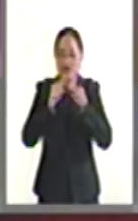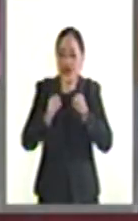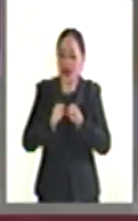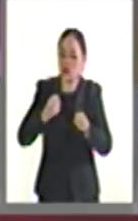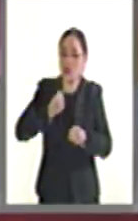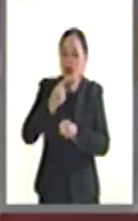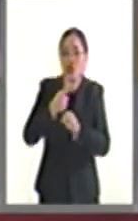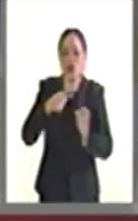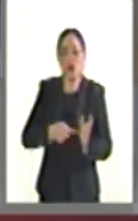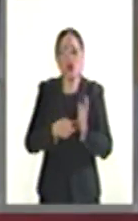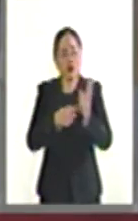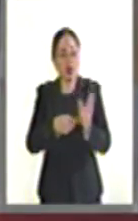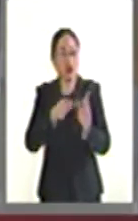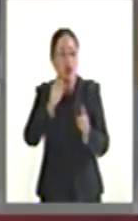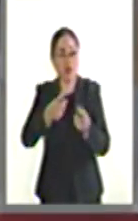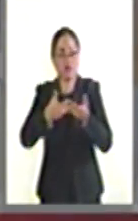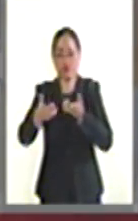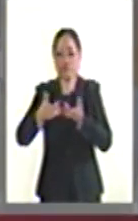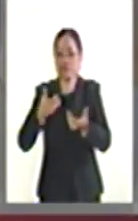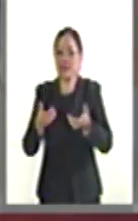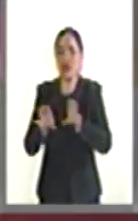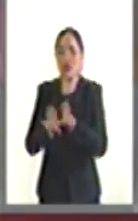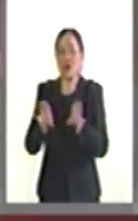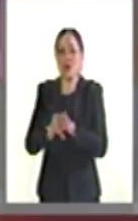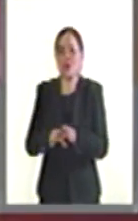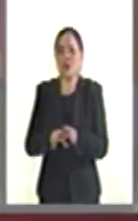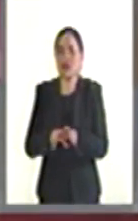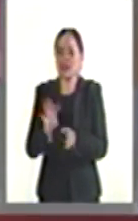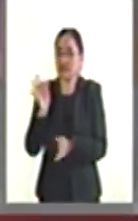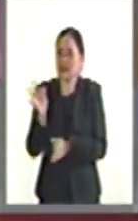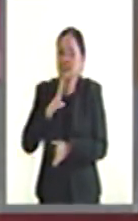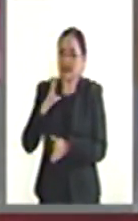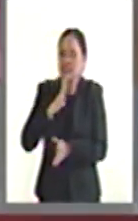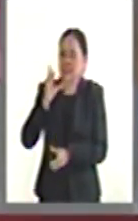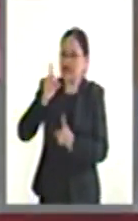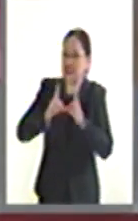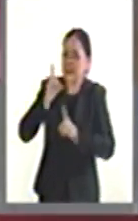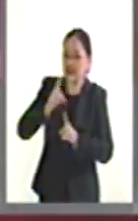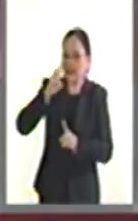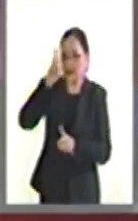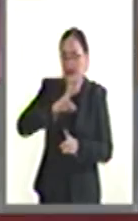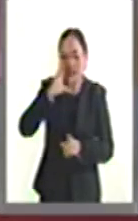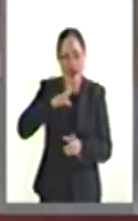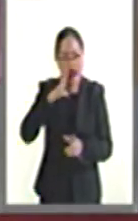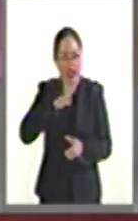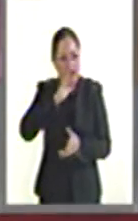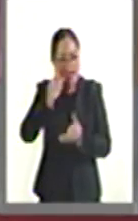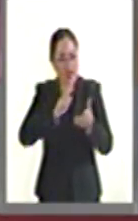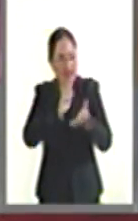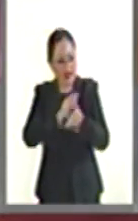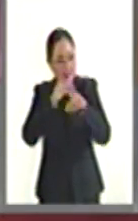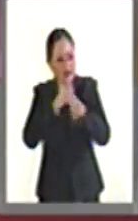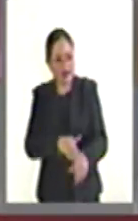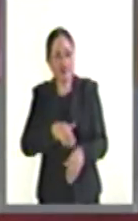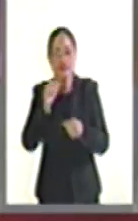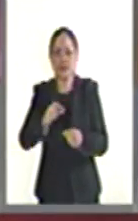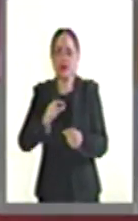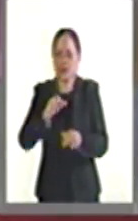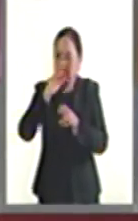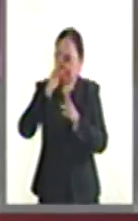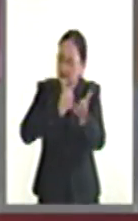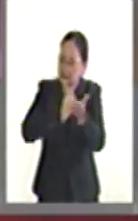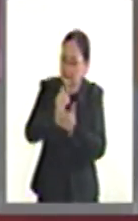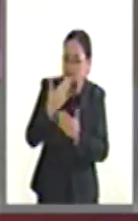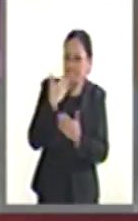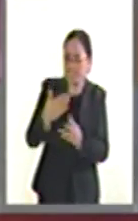fragmentaría la división de poderes y se pondría en duda los principios de legalidad, imparcialidad,